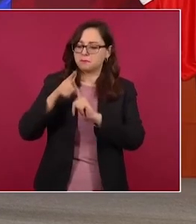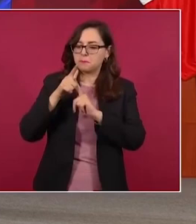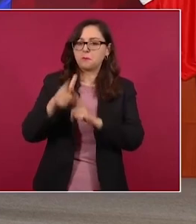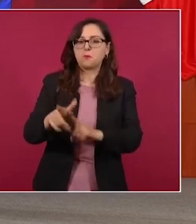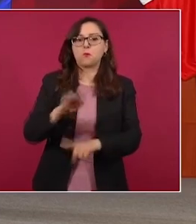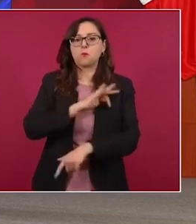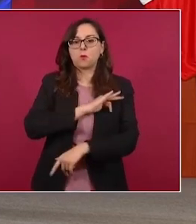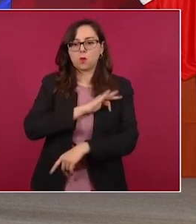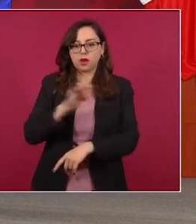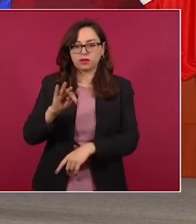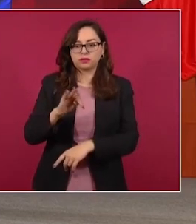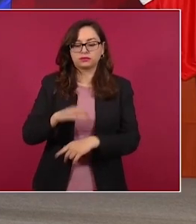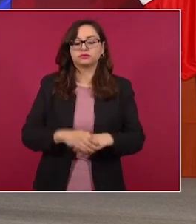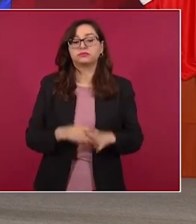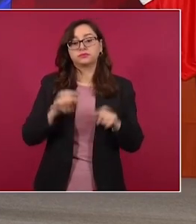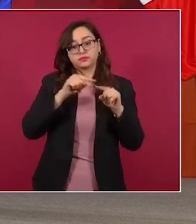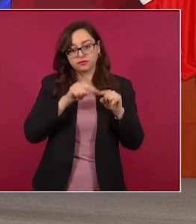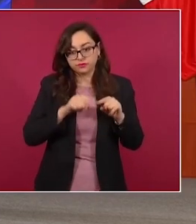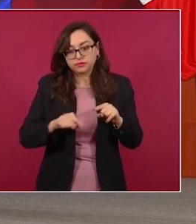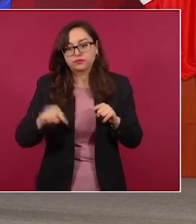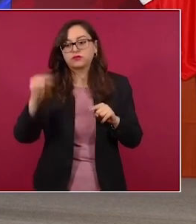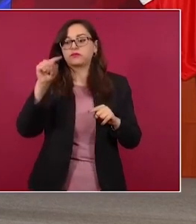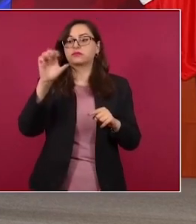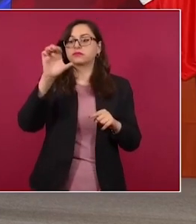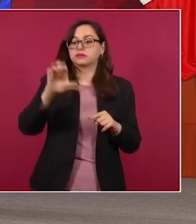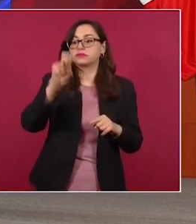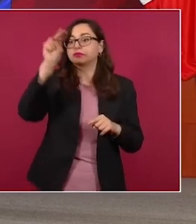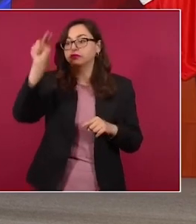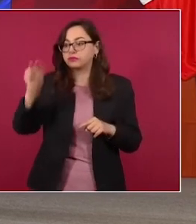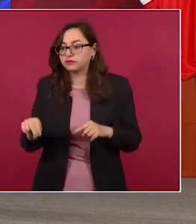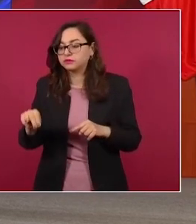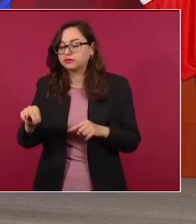en Cancún, evaluamos,